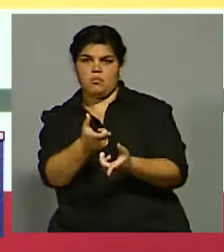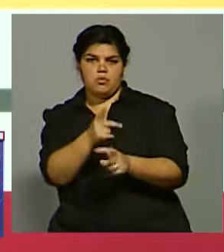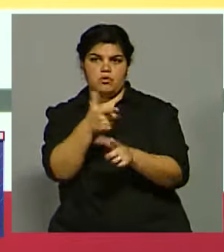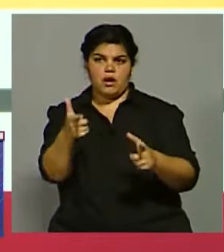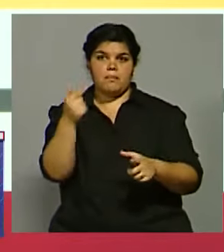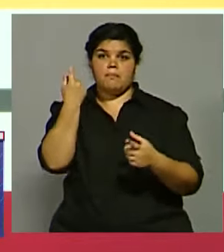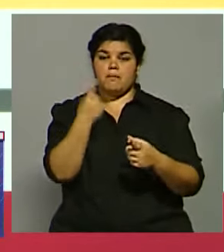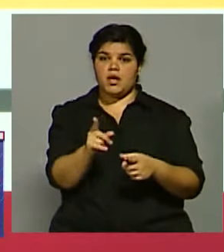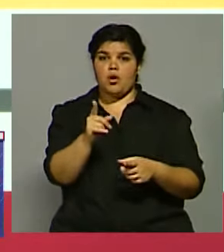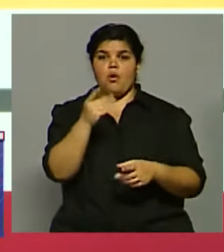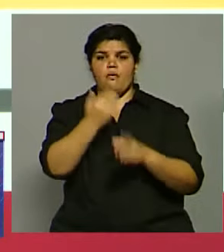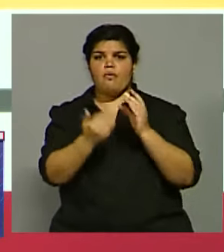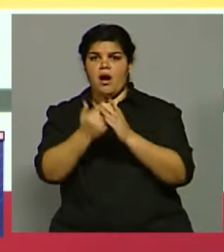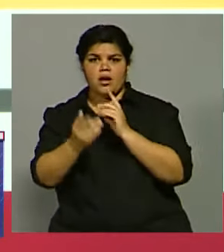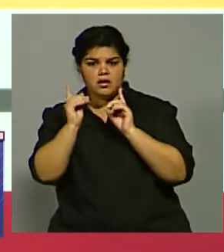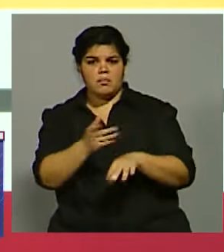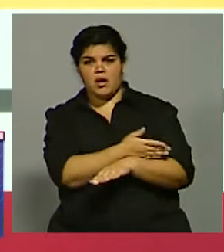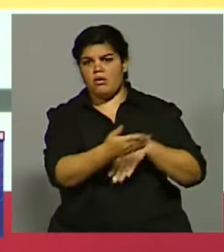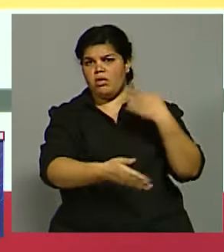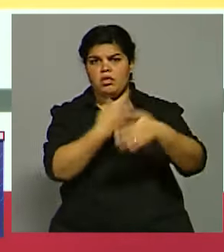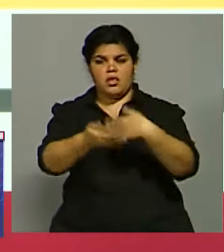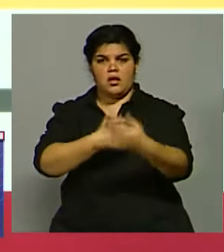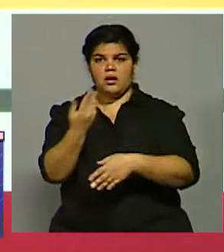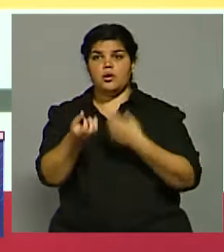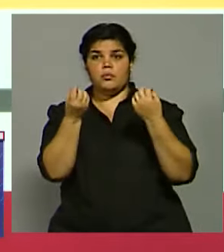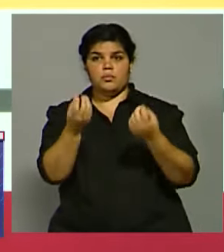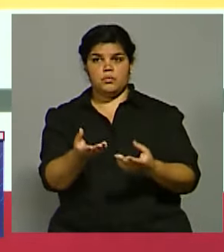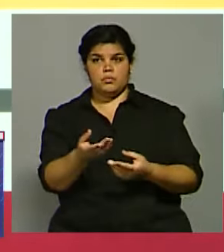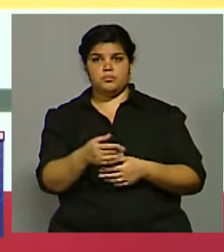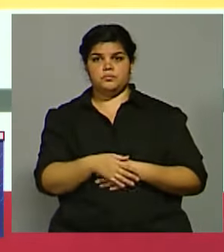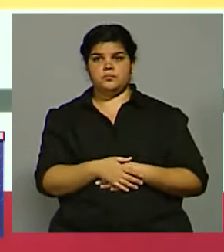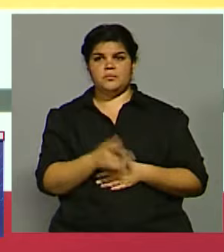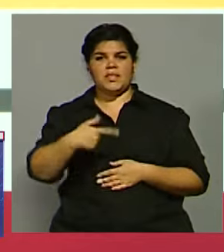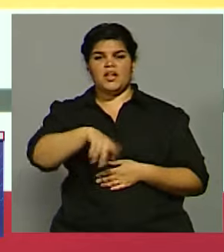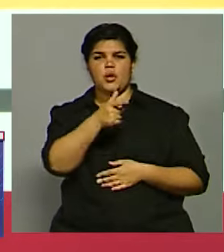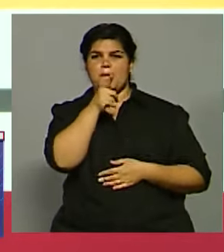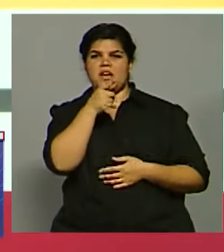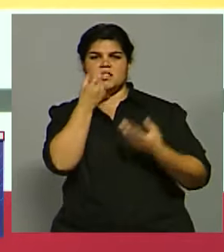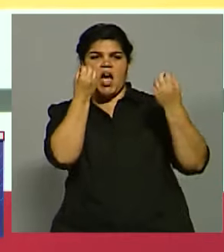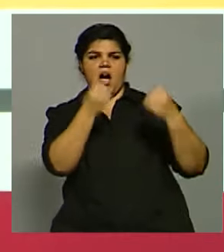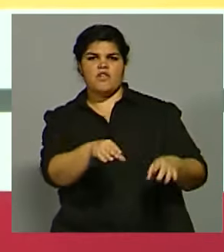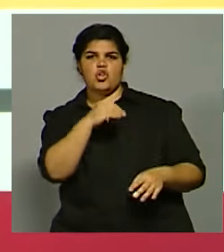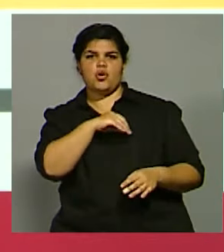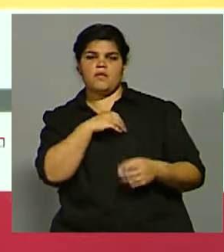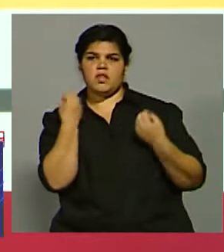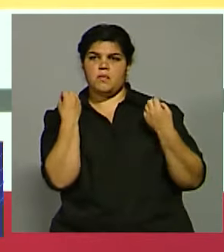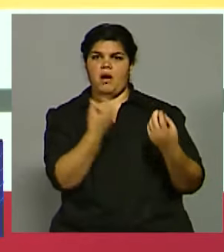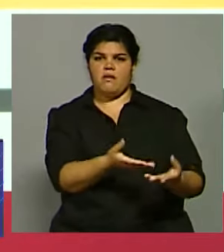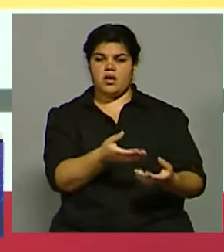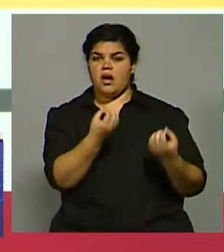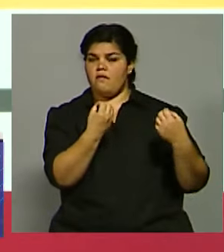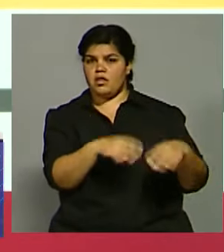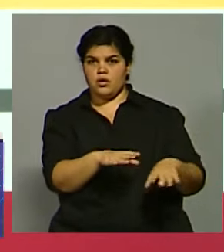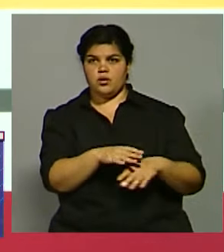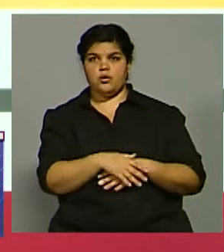hay falencias, porque siguen, podríamos decir, en estado de abandono, digo, porque no tiene una respuesta concreta